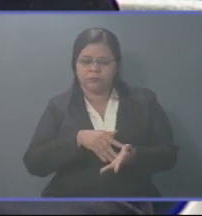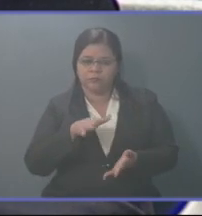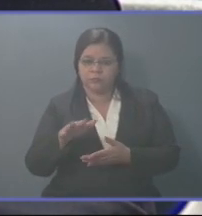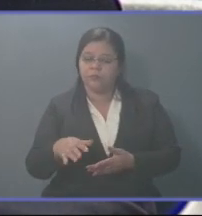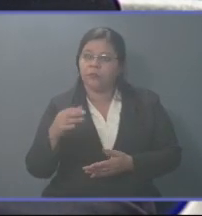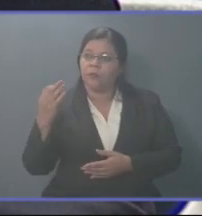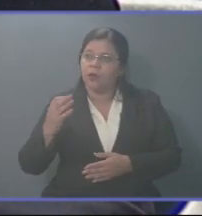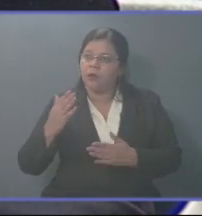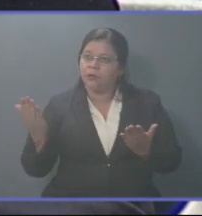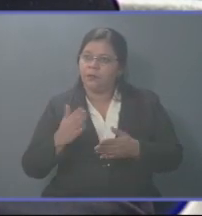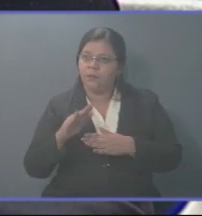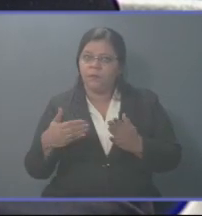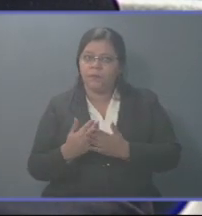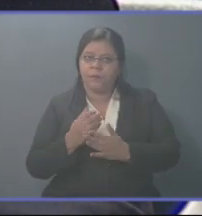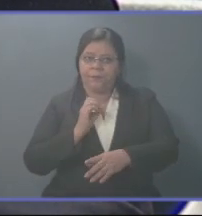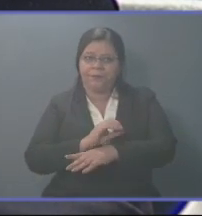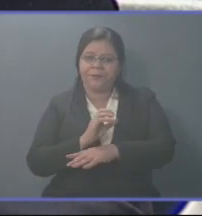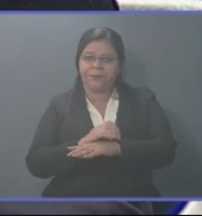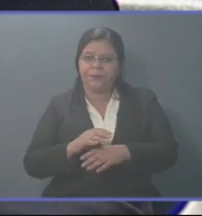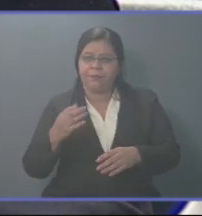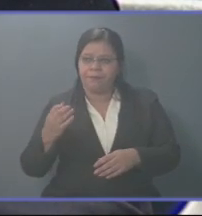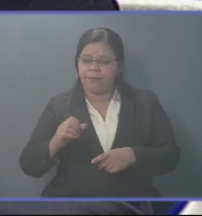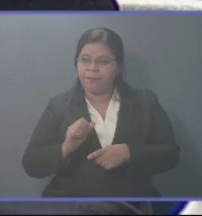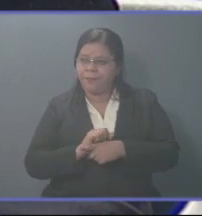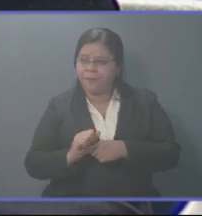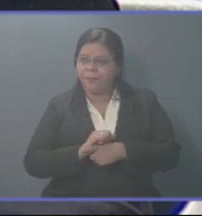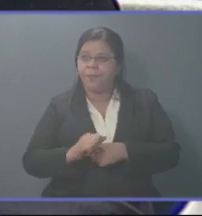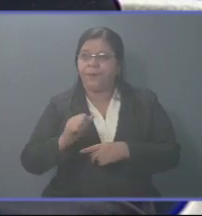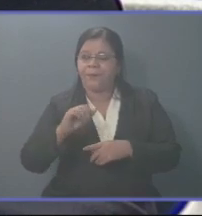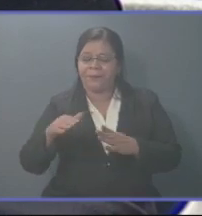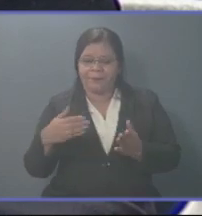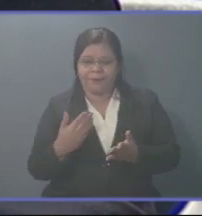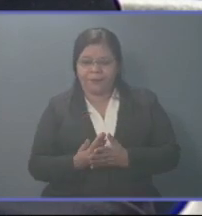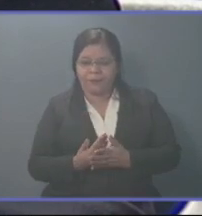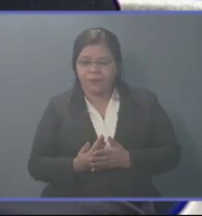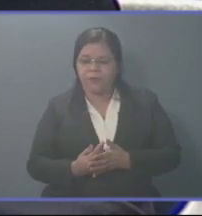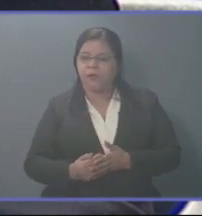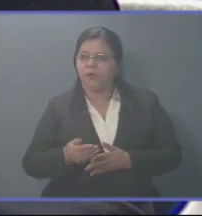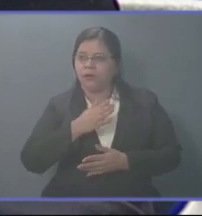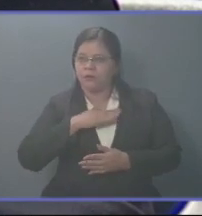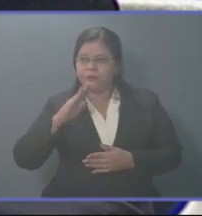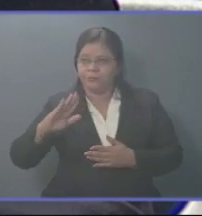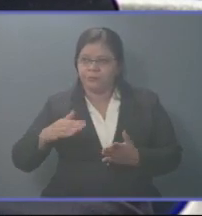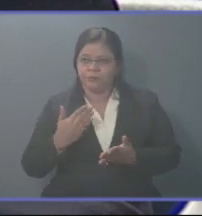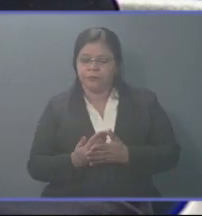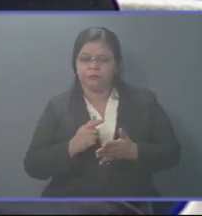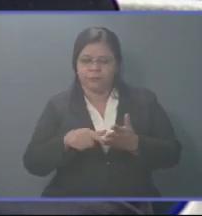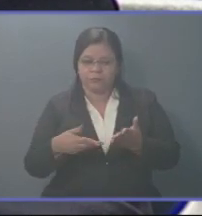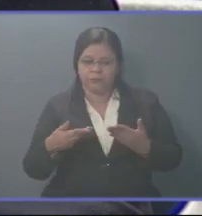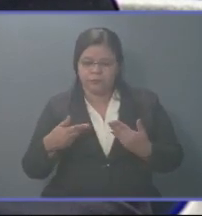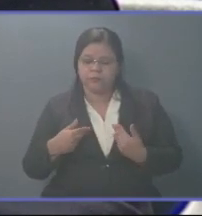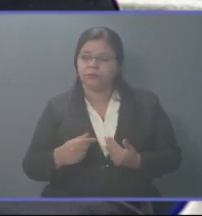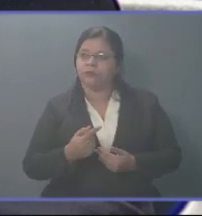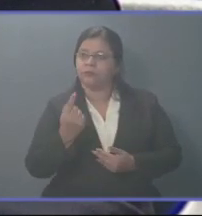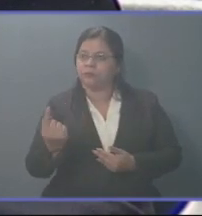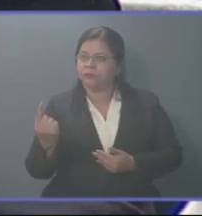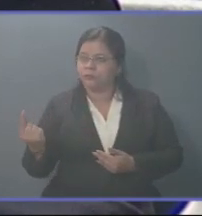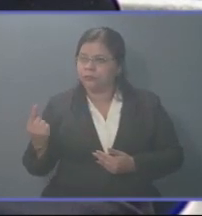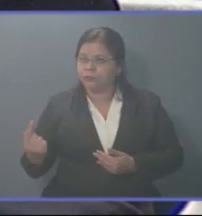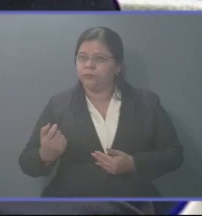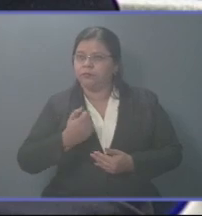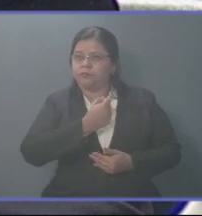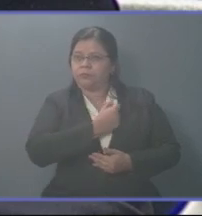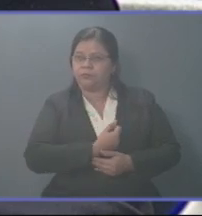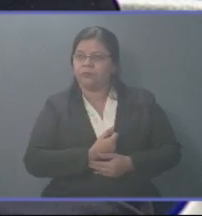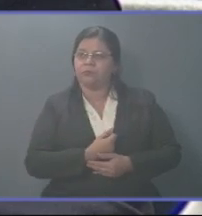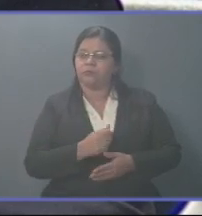necesarias que señalen pautas y buenas prácticas para el efectivo cumplimiento y pleno de goce de los derechos de las víctimas